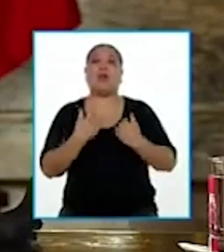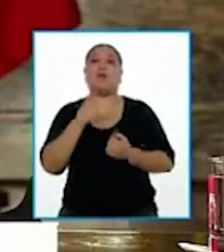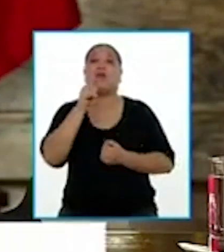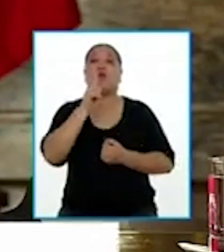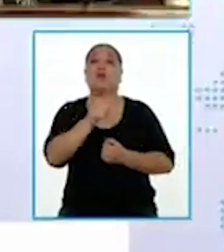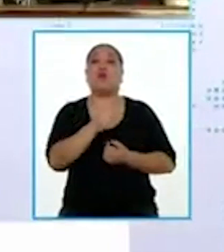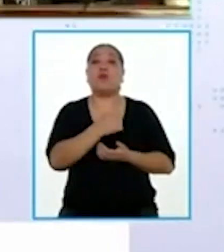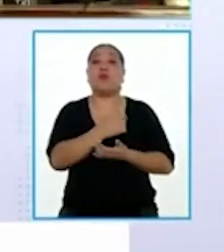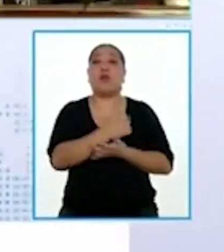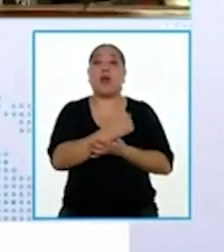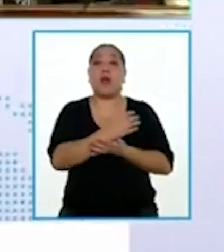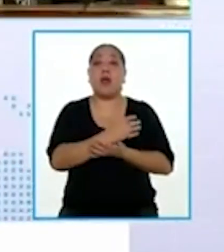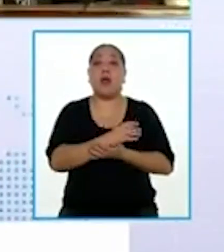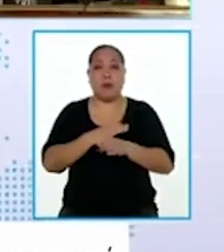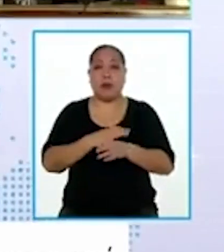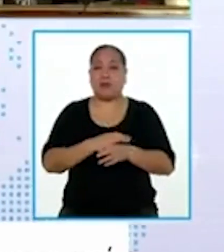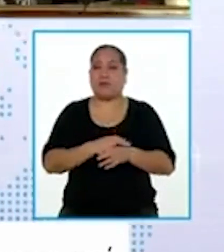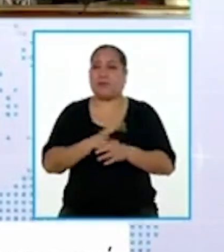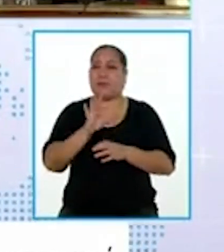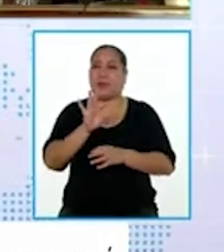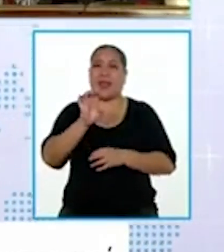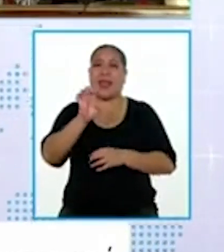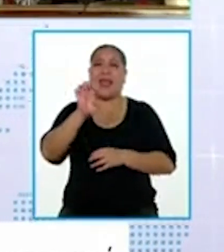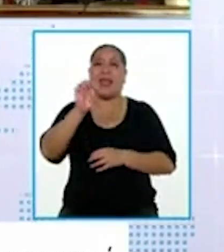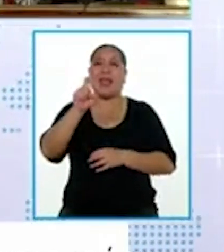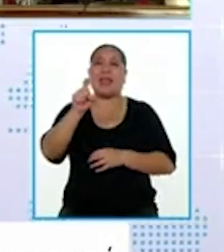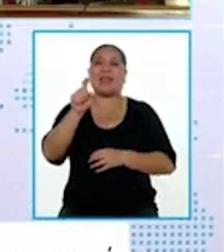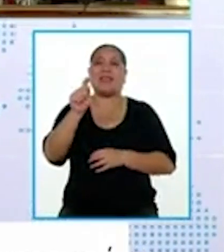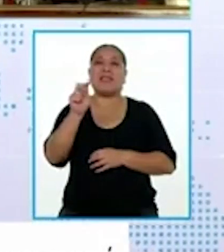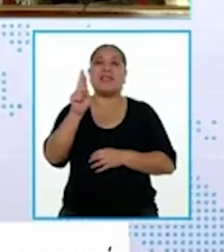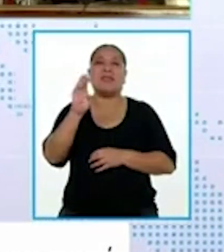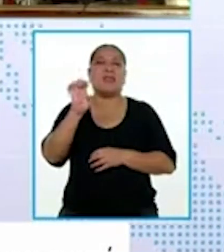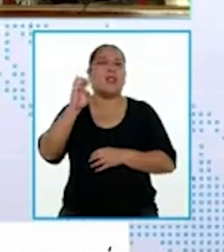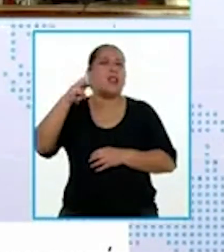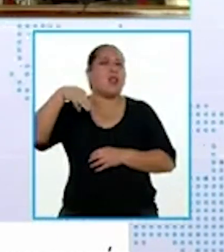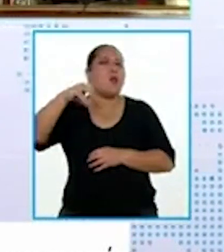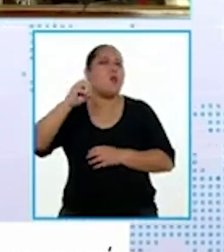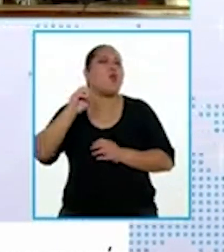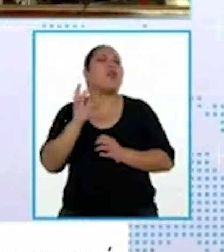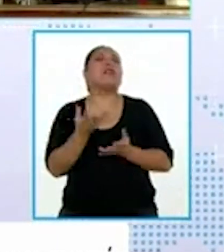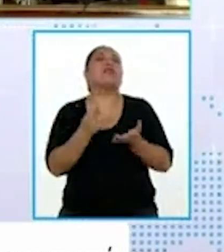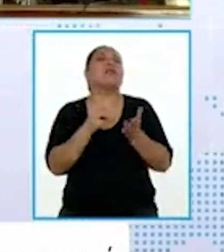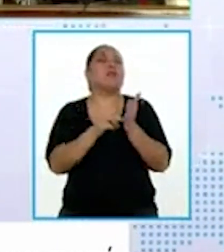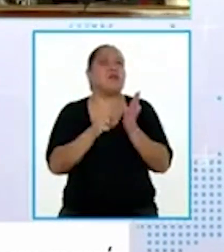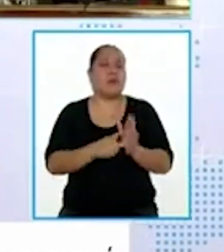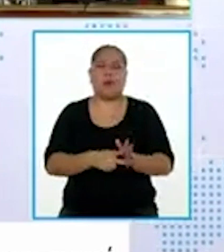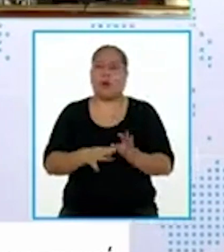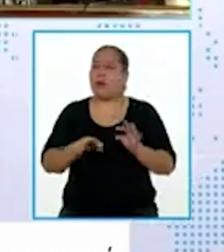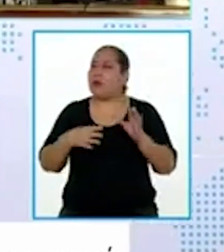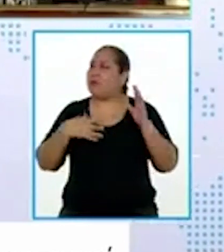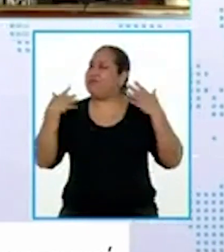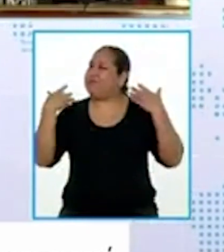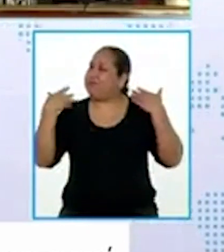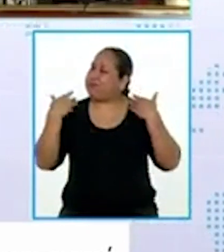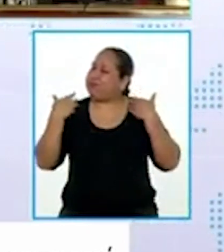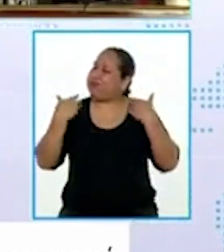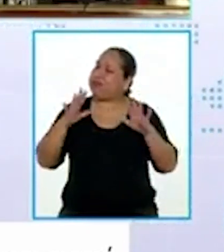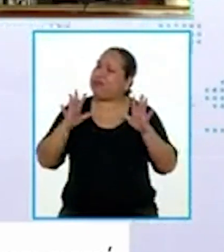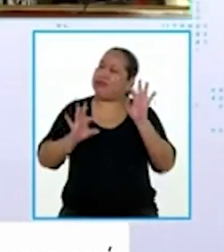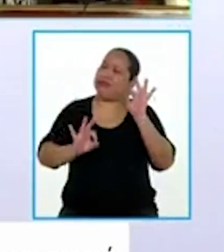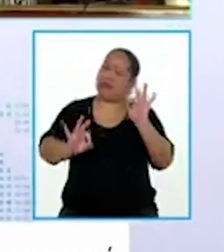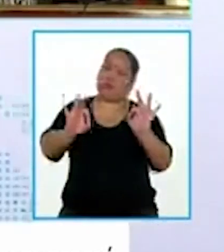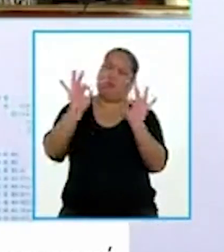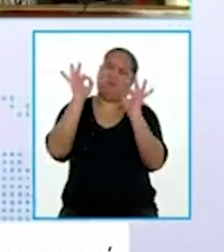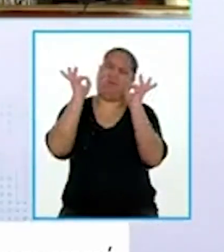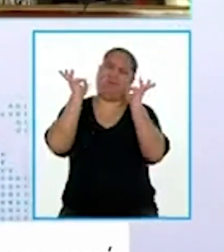alerta extremo este nivel de alerta extremo es precisamente aquel al